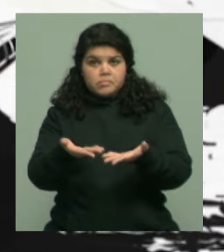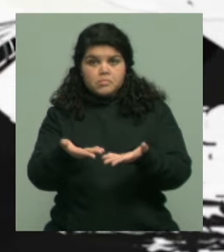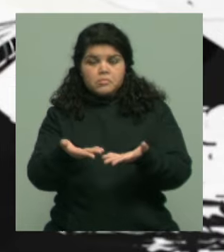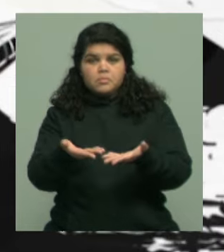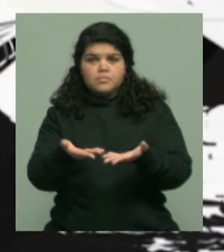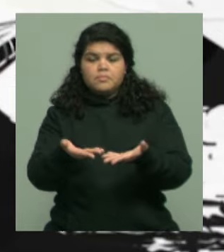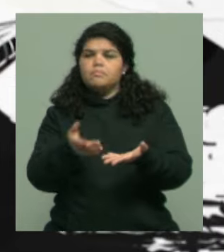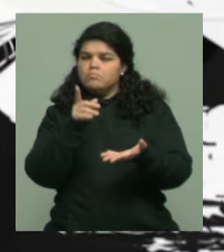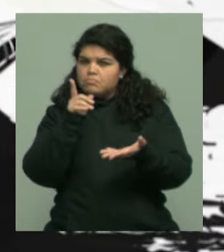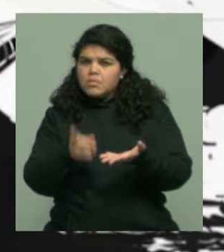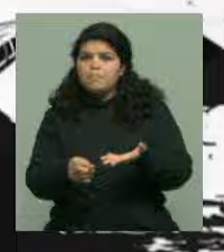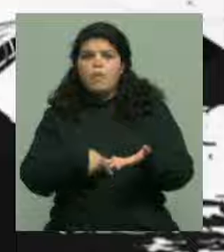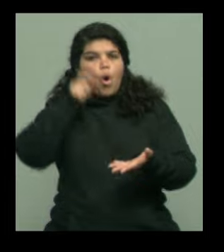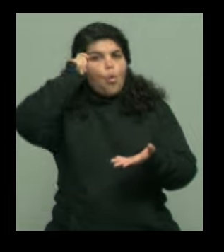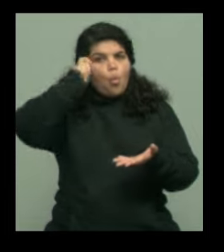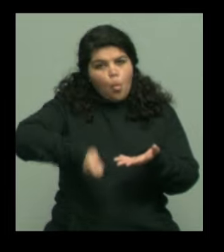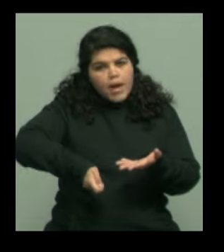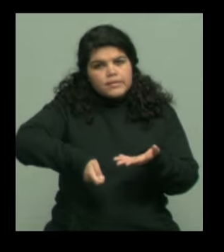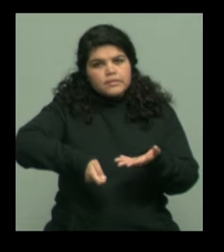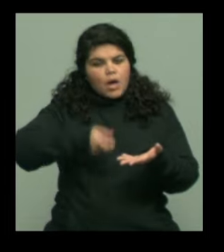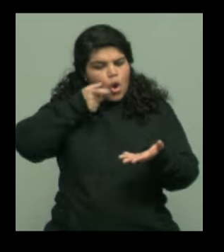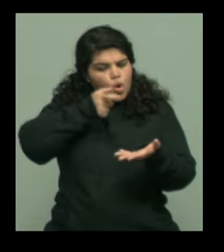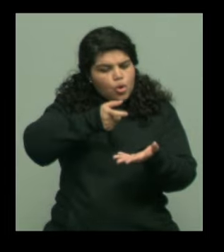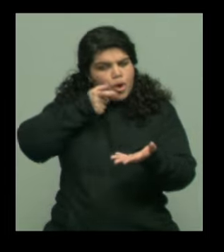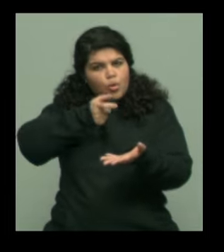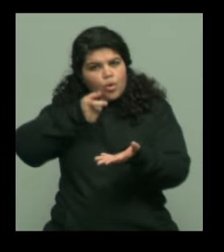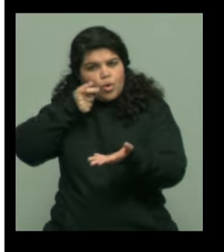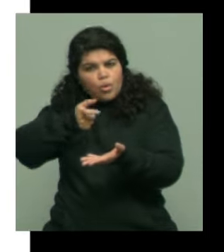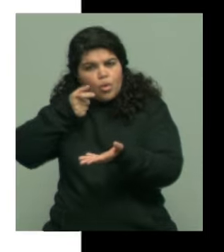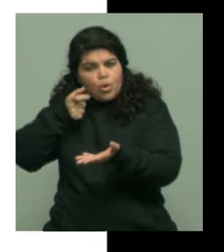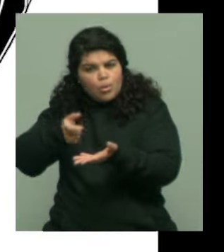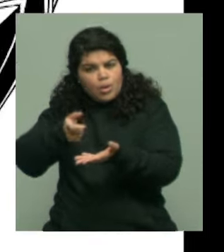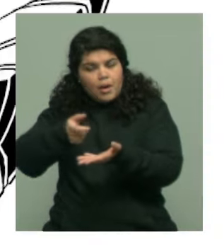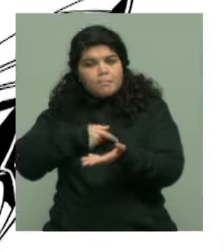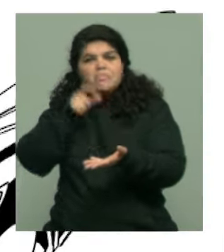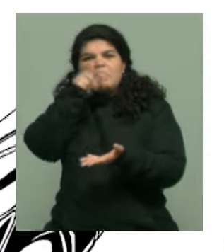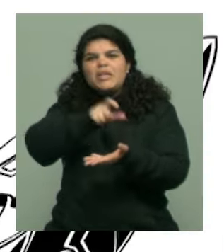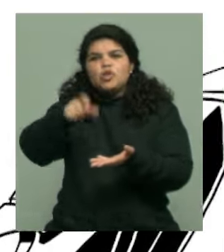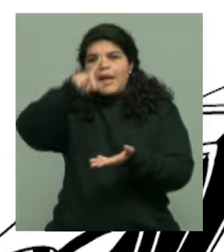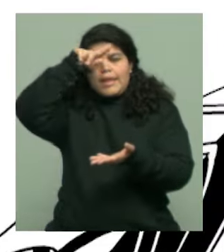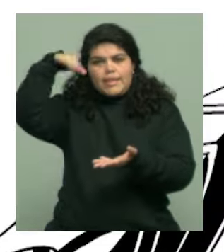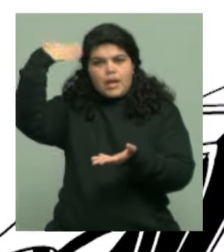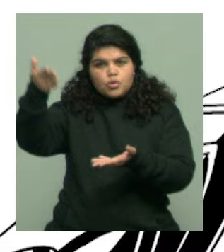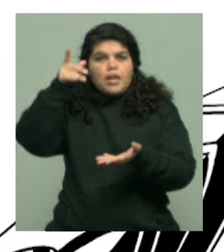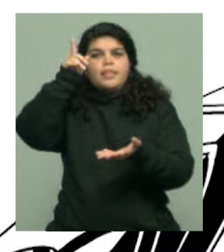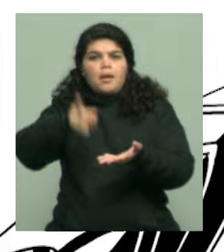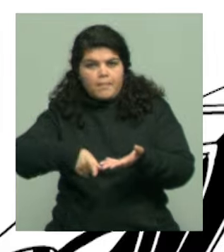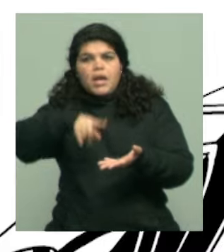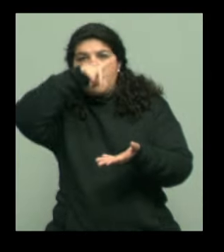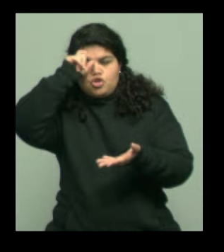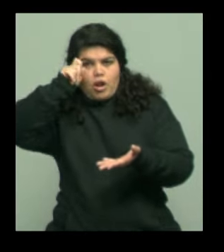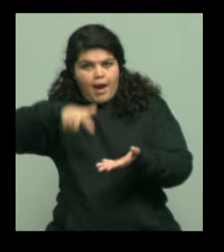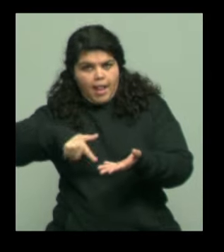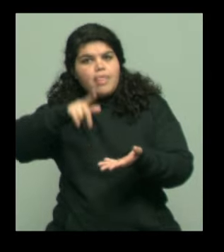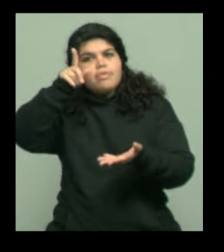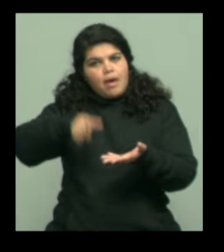muchos jueces que eran personas que eran desarrolladores internacionales y nacionales. Y la